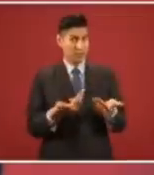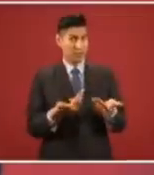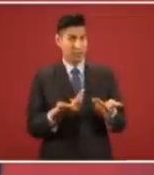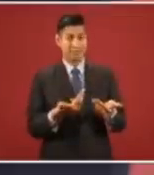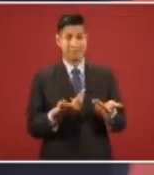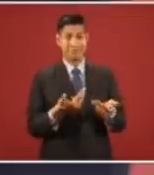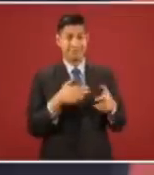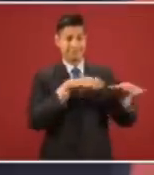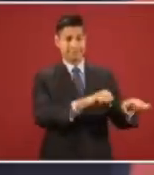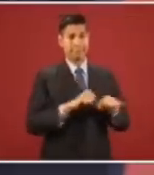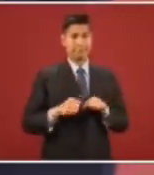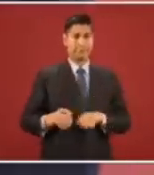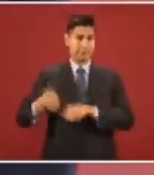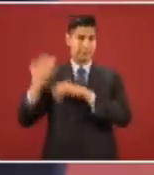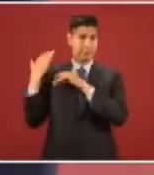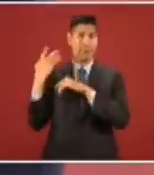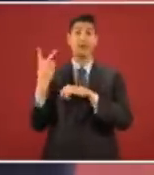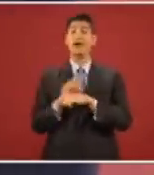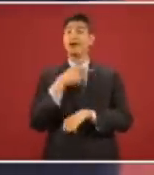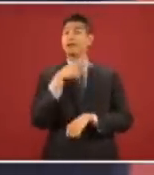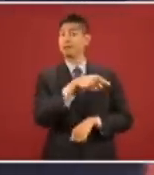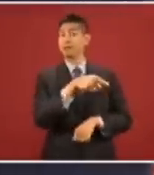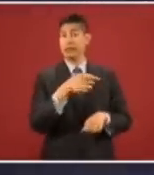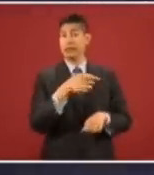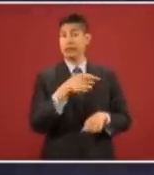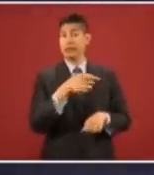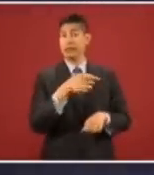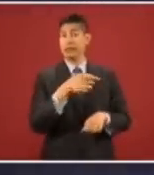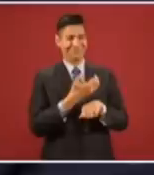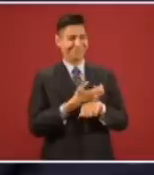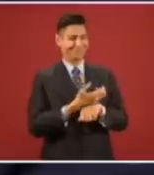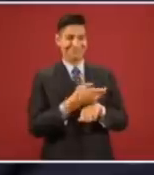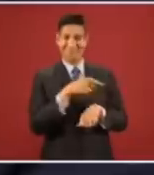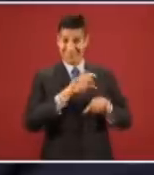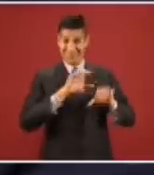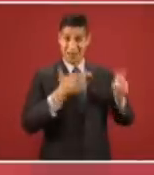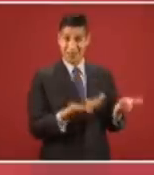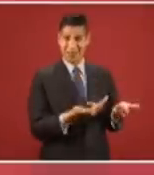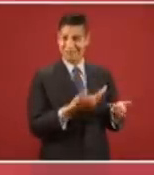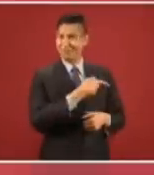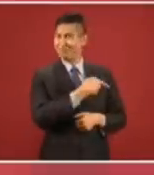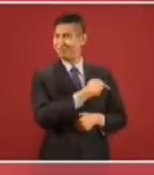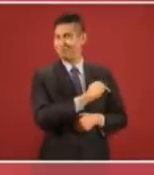porque Chiapas es de los estados con más marginación y pobreza.